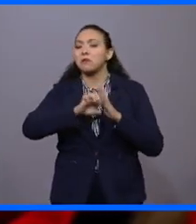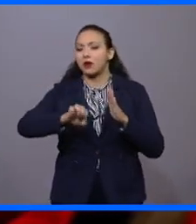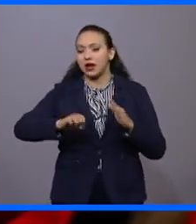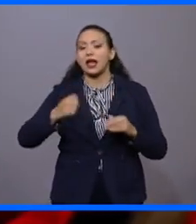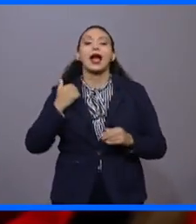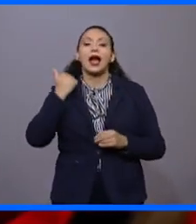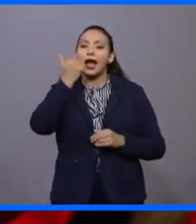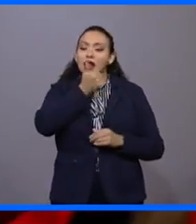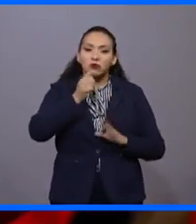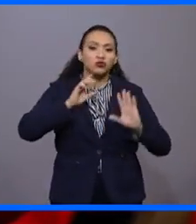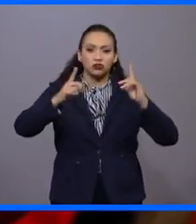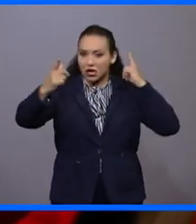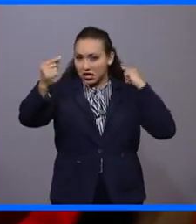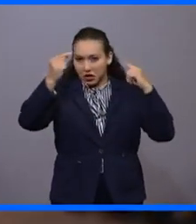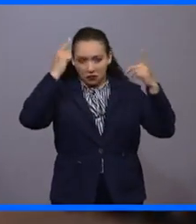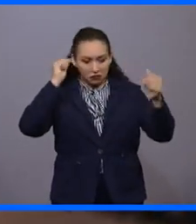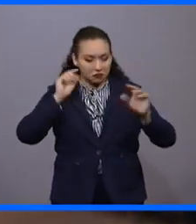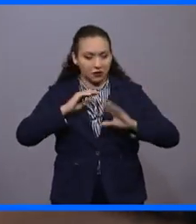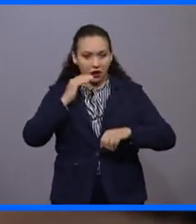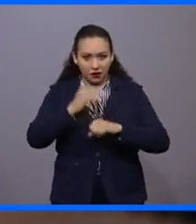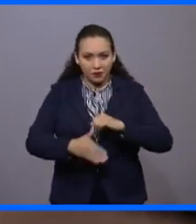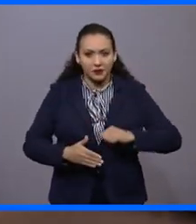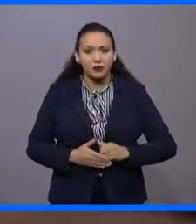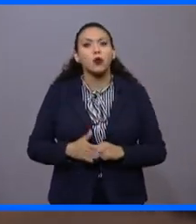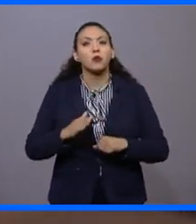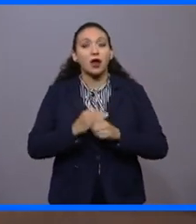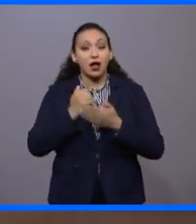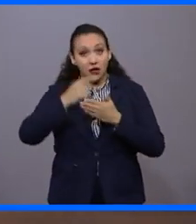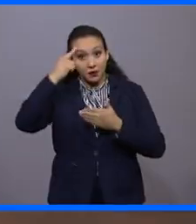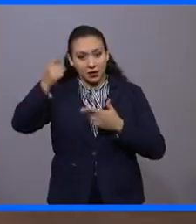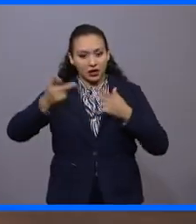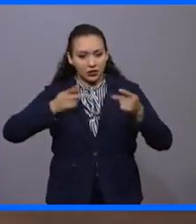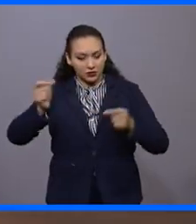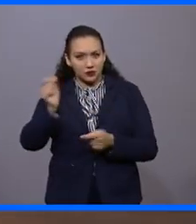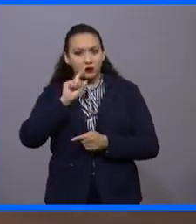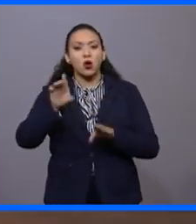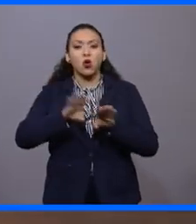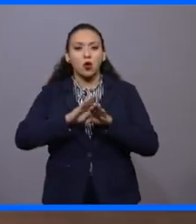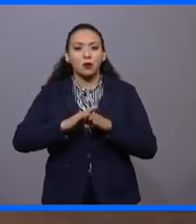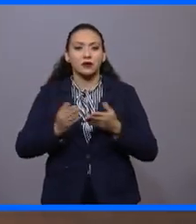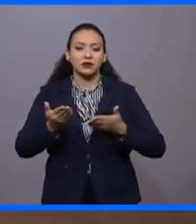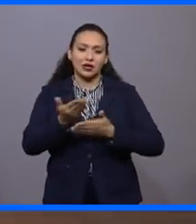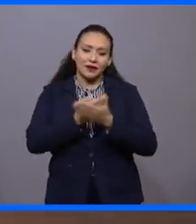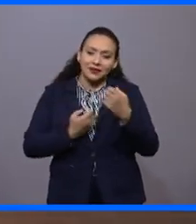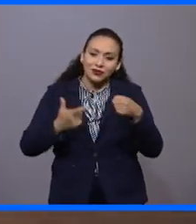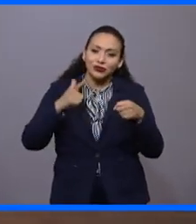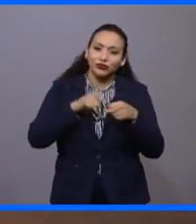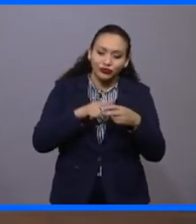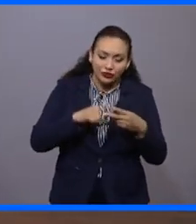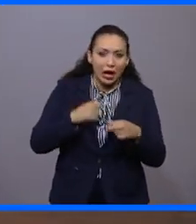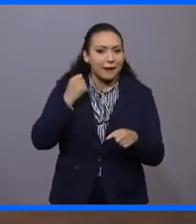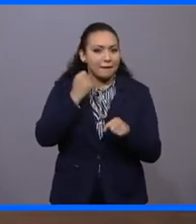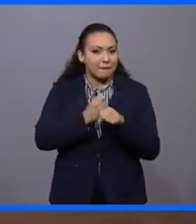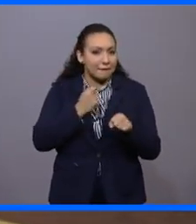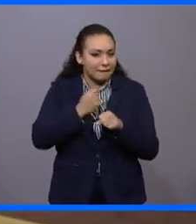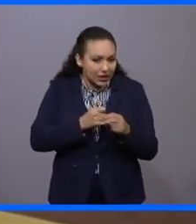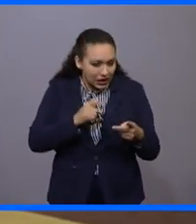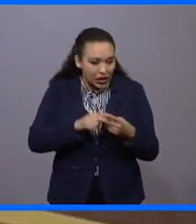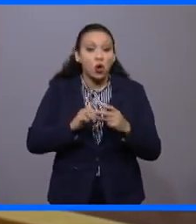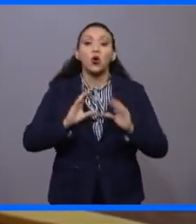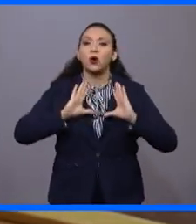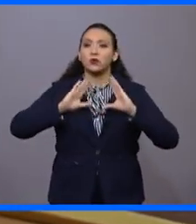y egresados, al complementar la formación académica con programas de servicio social, prácticas y